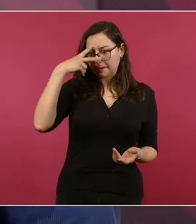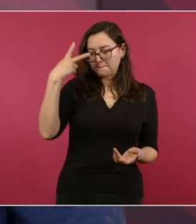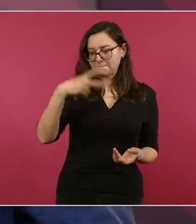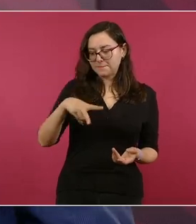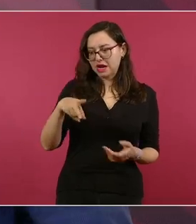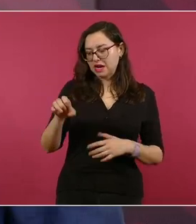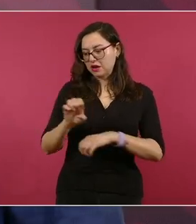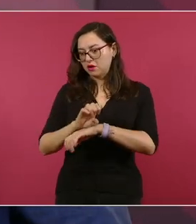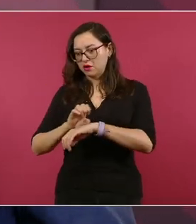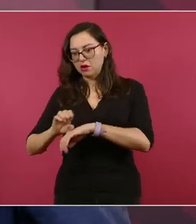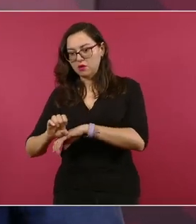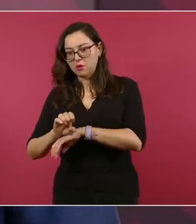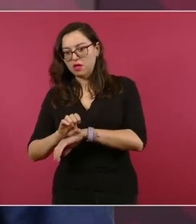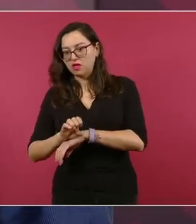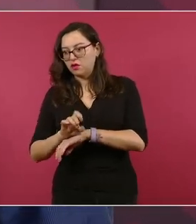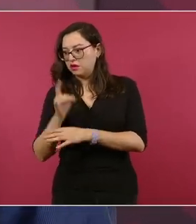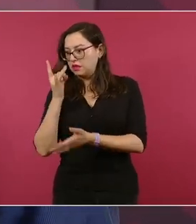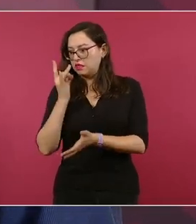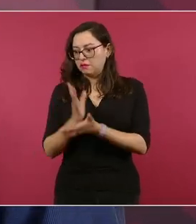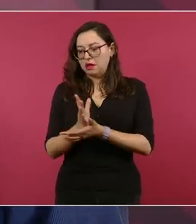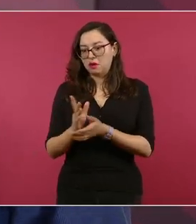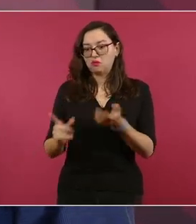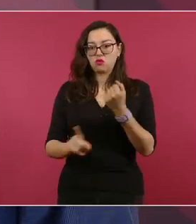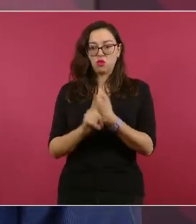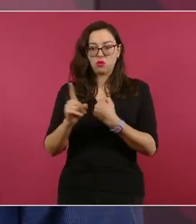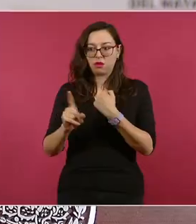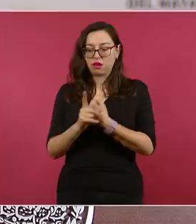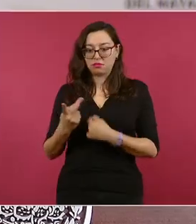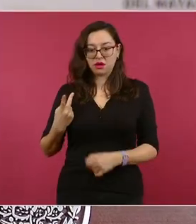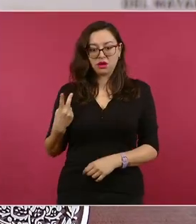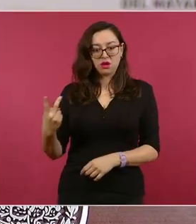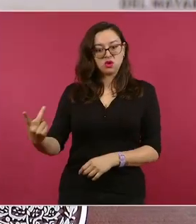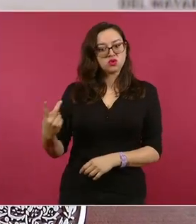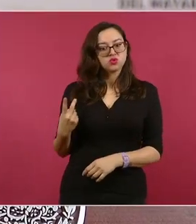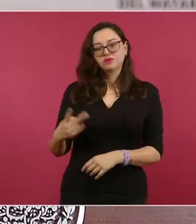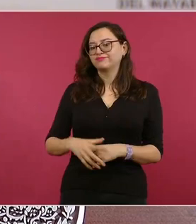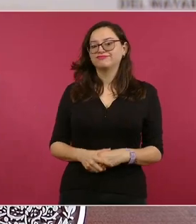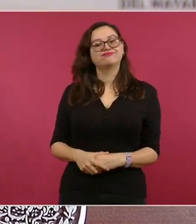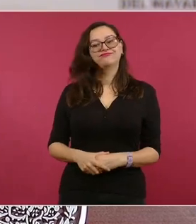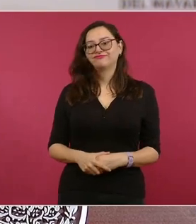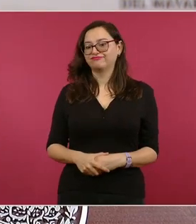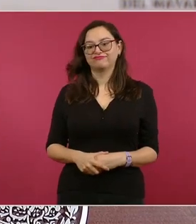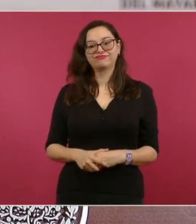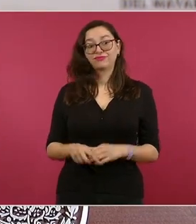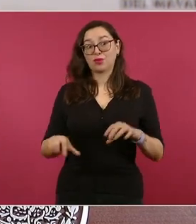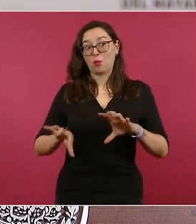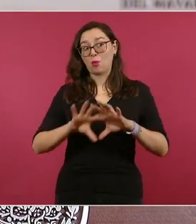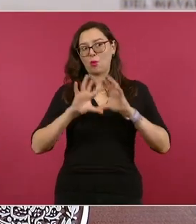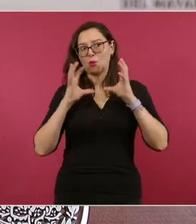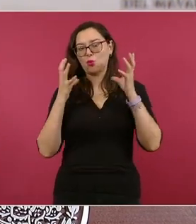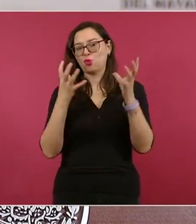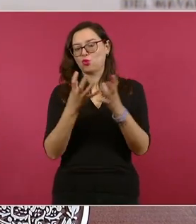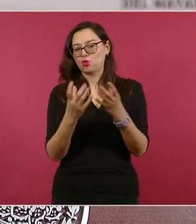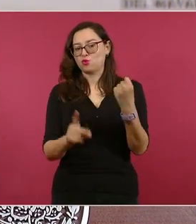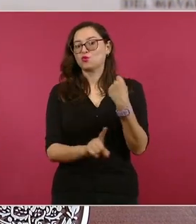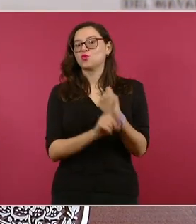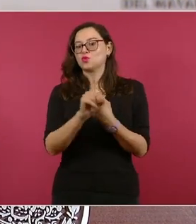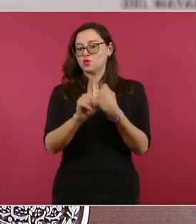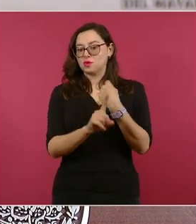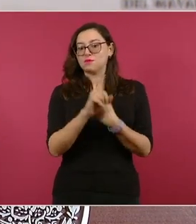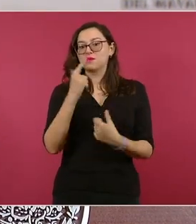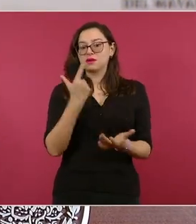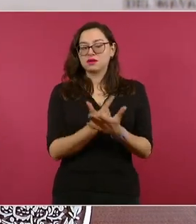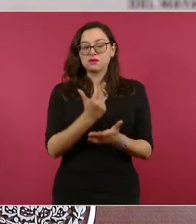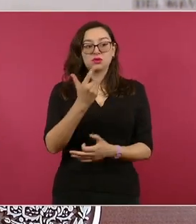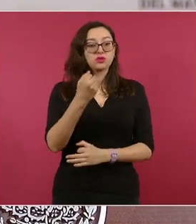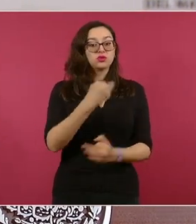debemos todos pensar en garantizar la paz, la tranquilidad, el